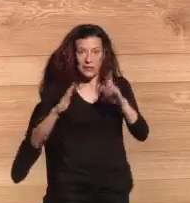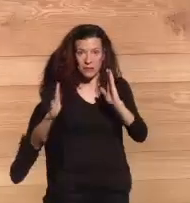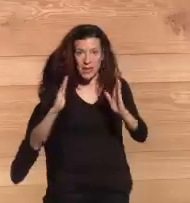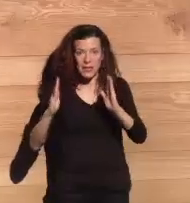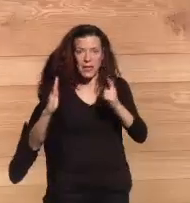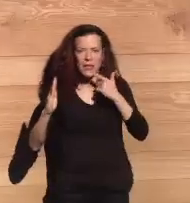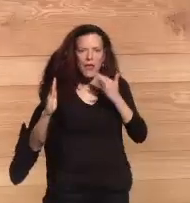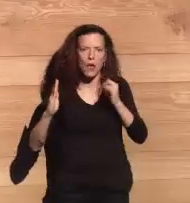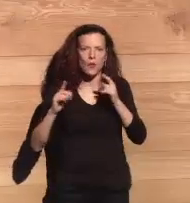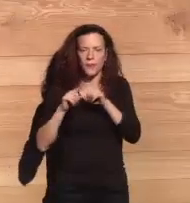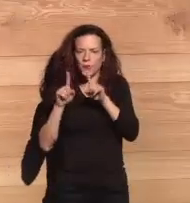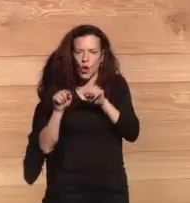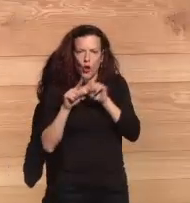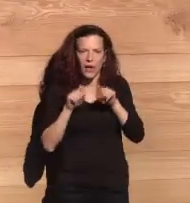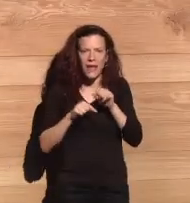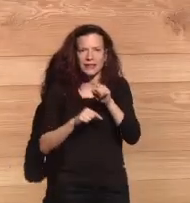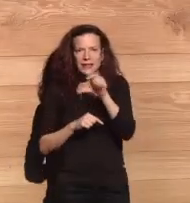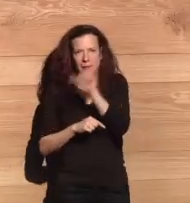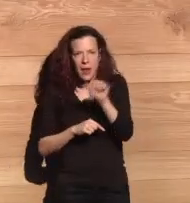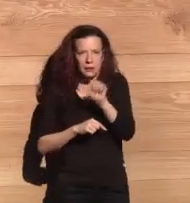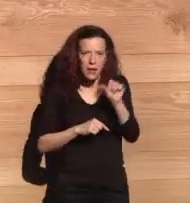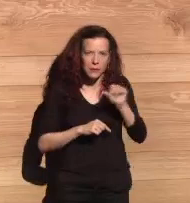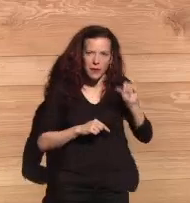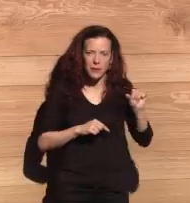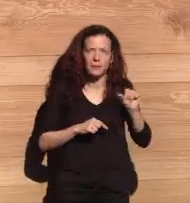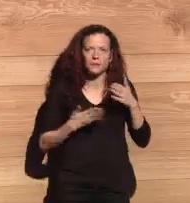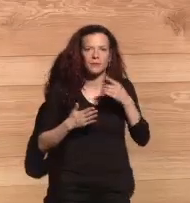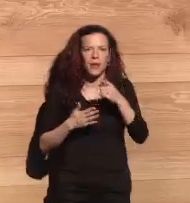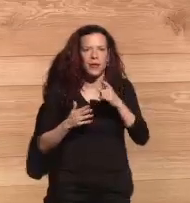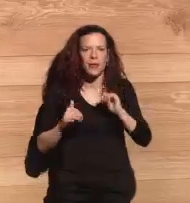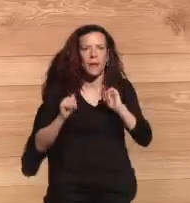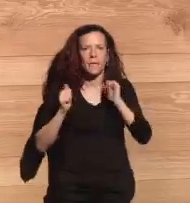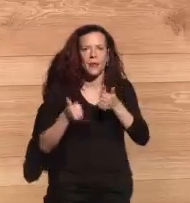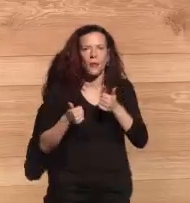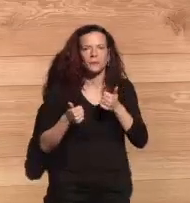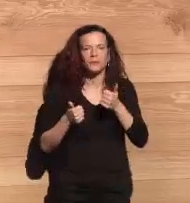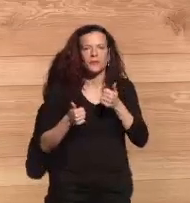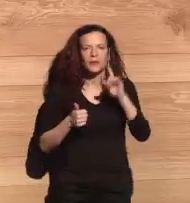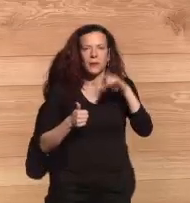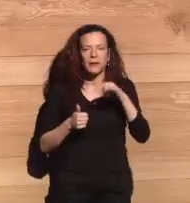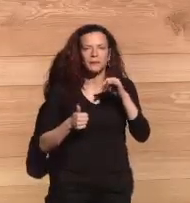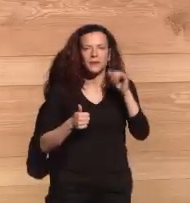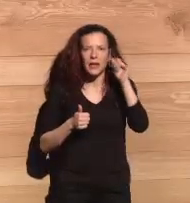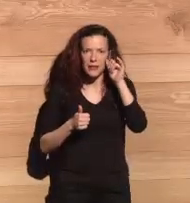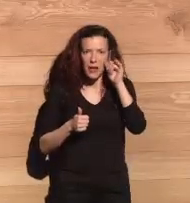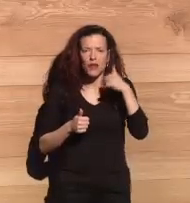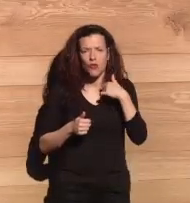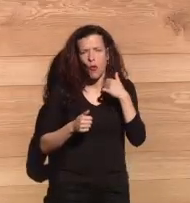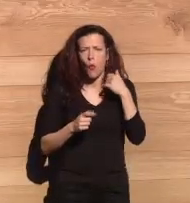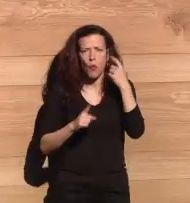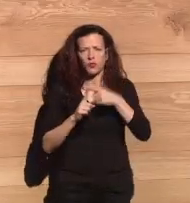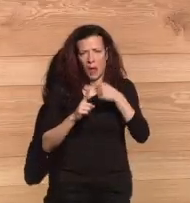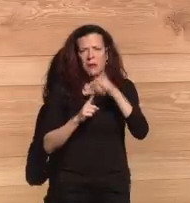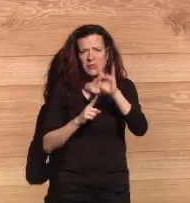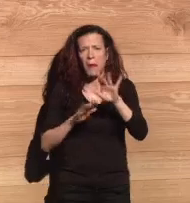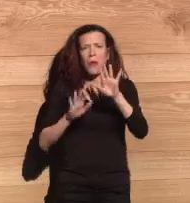semana, y fue cuando empezó también lo de social media de Instagram, ¿no? Que yo ya lo usaba, pero que empecé a